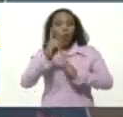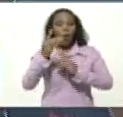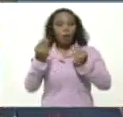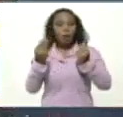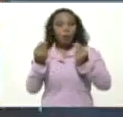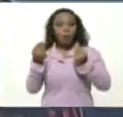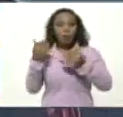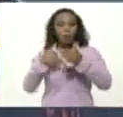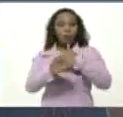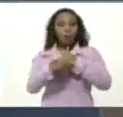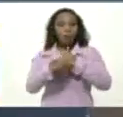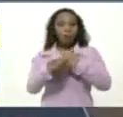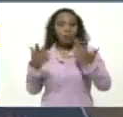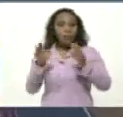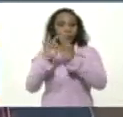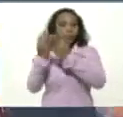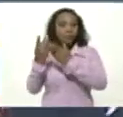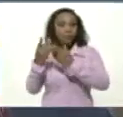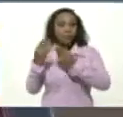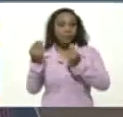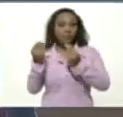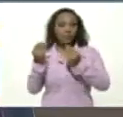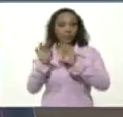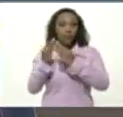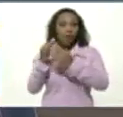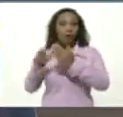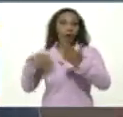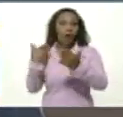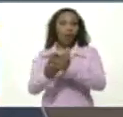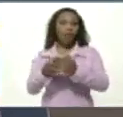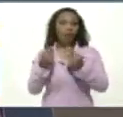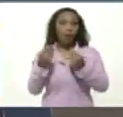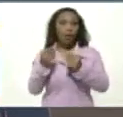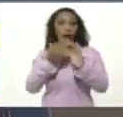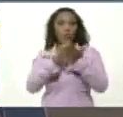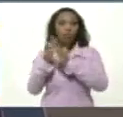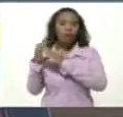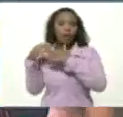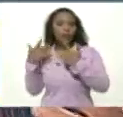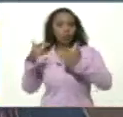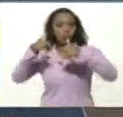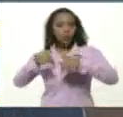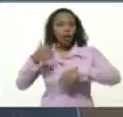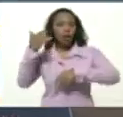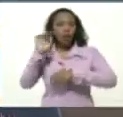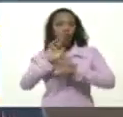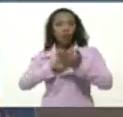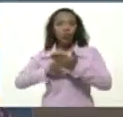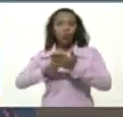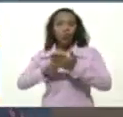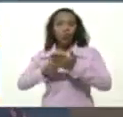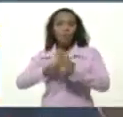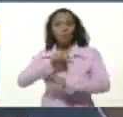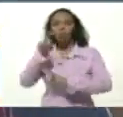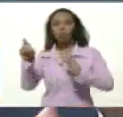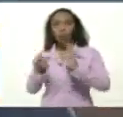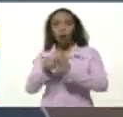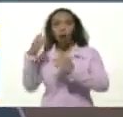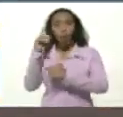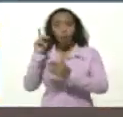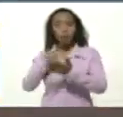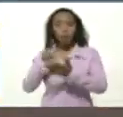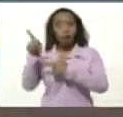que va desde la familia, la economía familiar, hasta la economía comunal, que hoy tiene resultados concretos y hay indicadores que